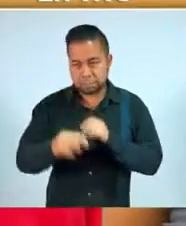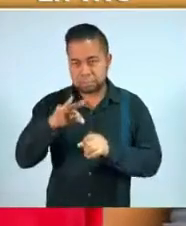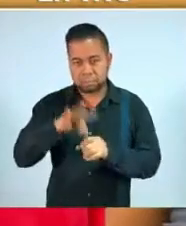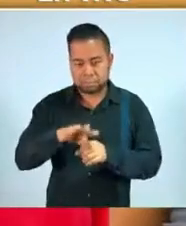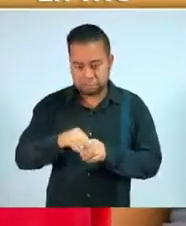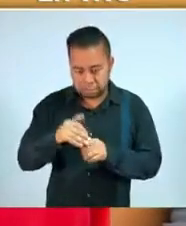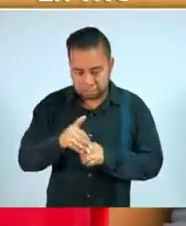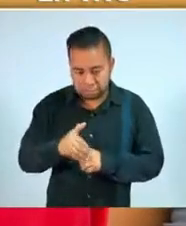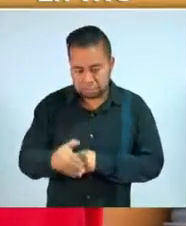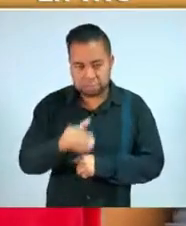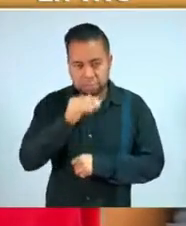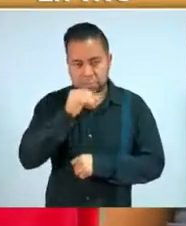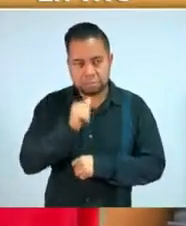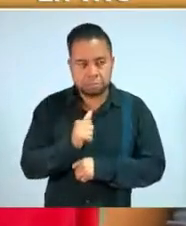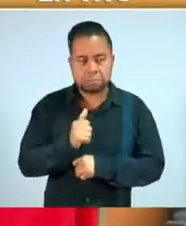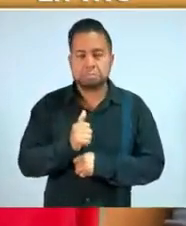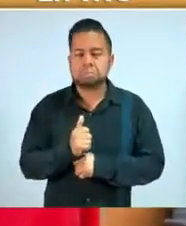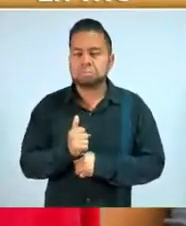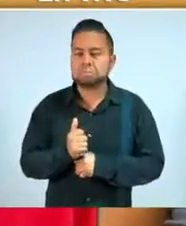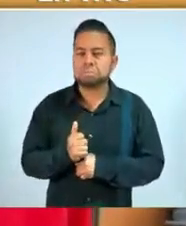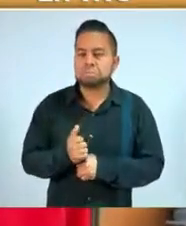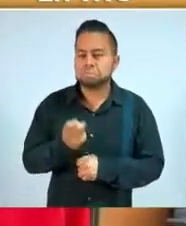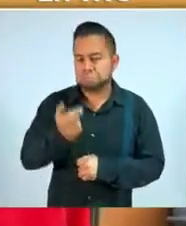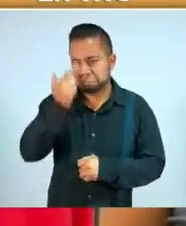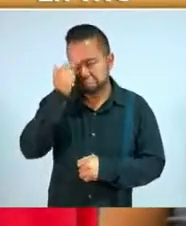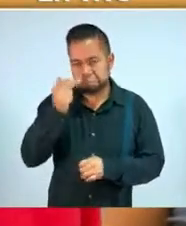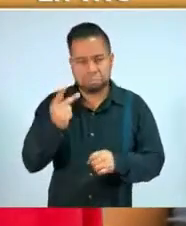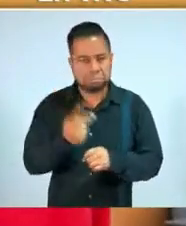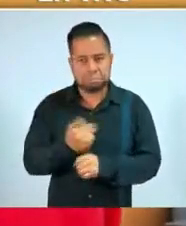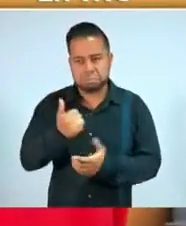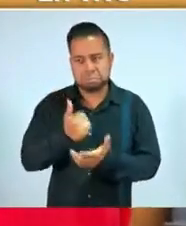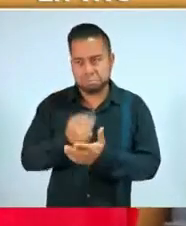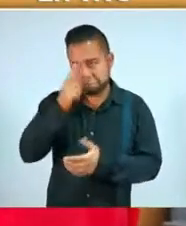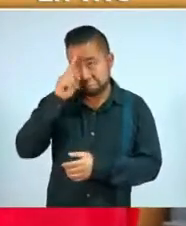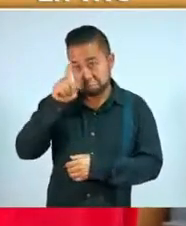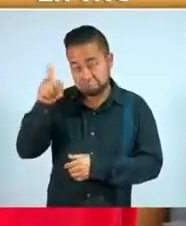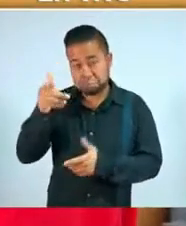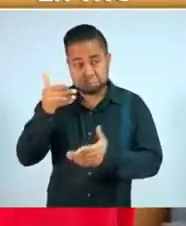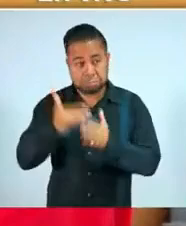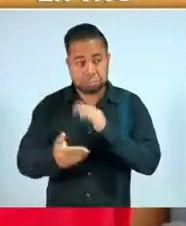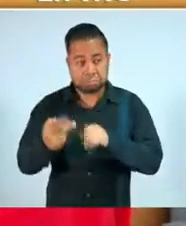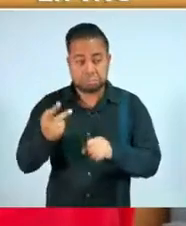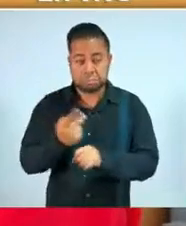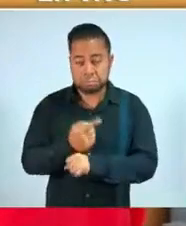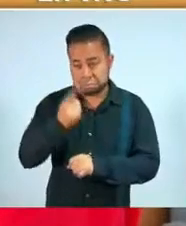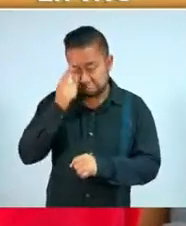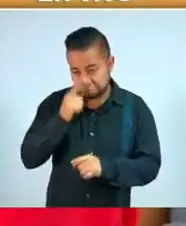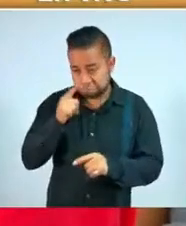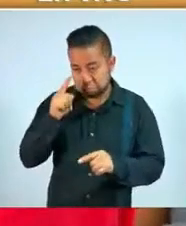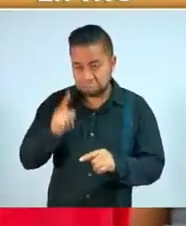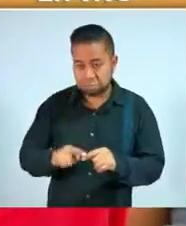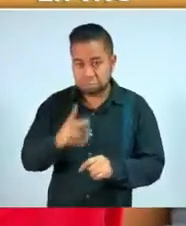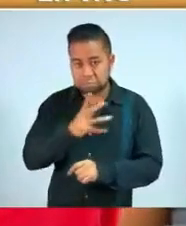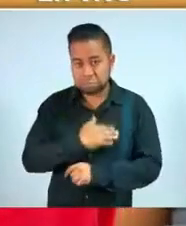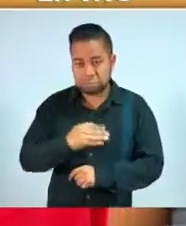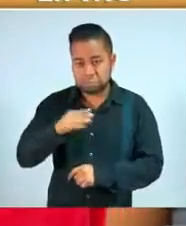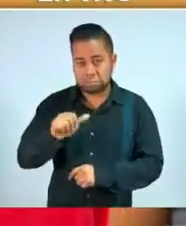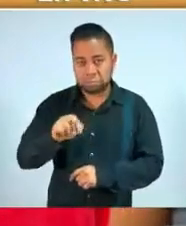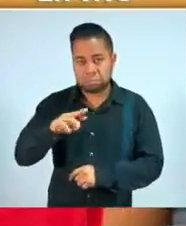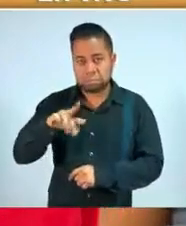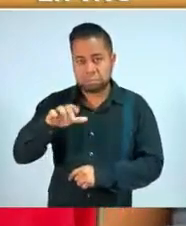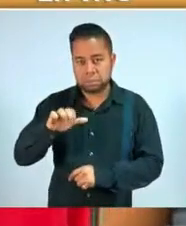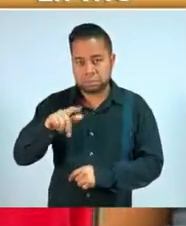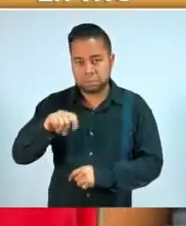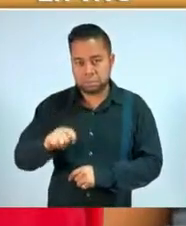electoral. Más o menos en el mismo sentido de lo que está sucediendo en la Ciudad de México, ahora que le dieron la licitación al hijo de Bartlett, que va a manejar